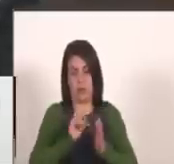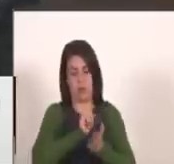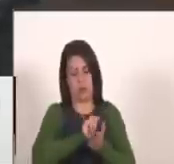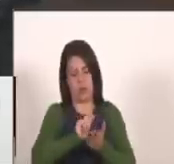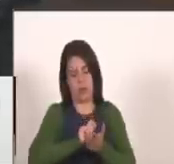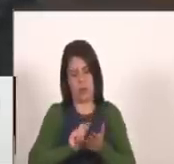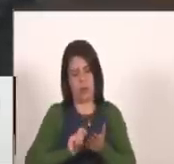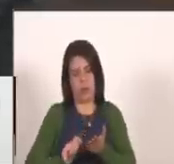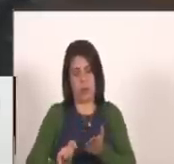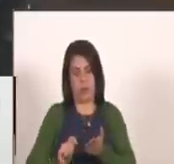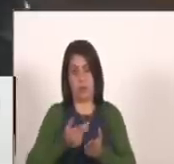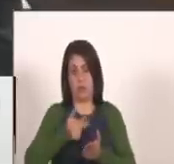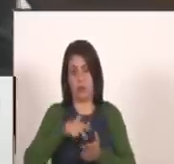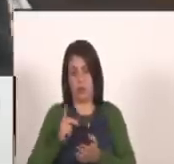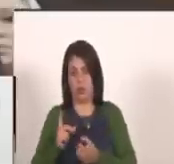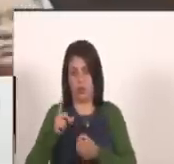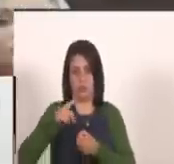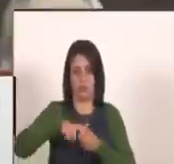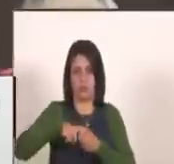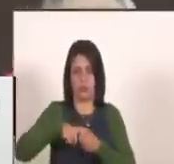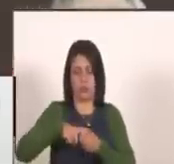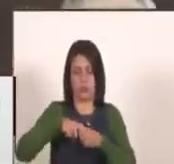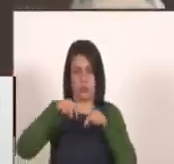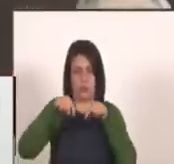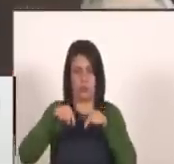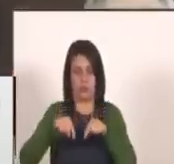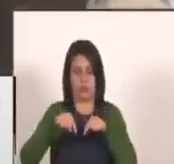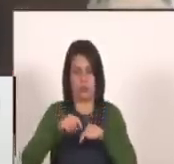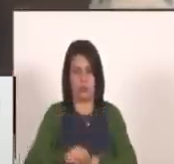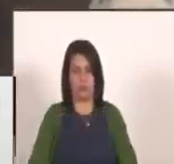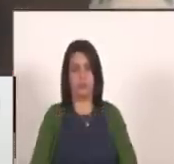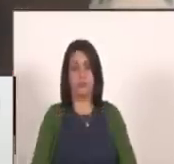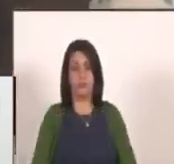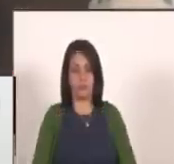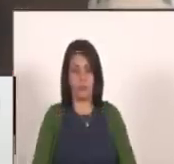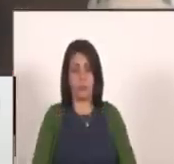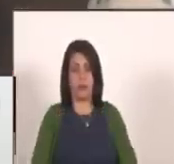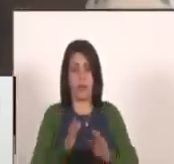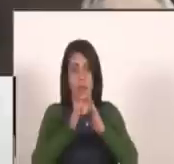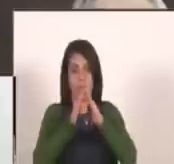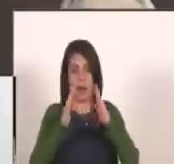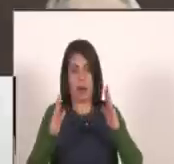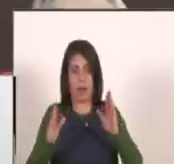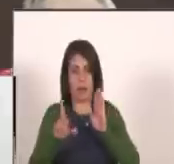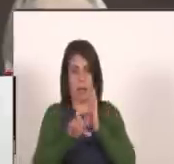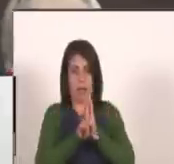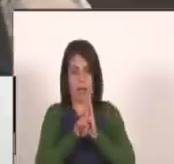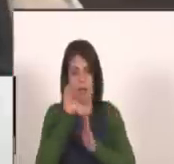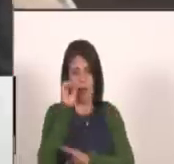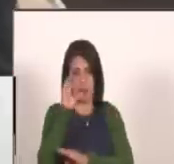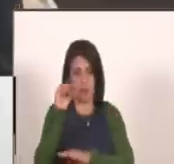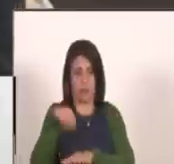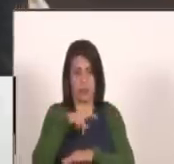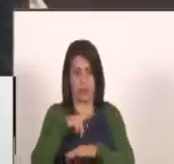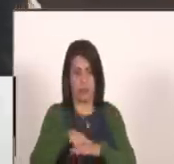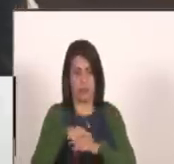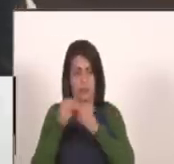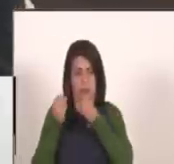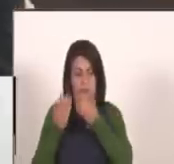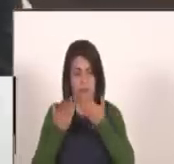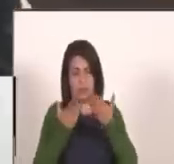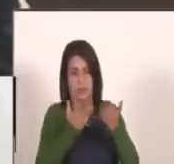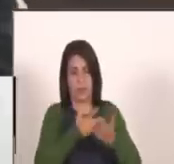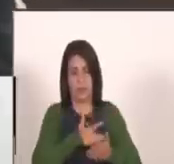obras. Nos sumamos y desde esta Casa de las Leyes enviamos los más